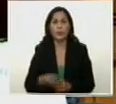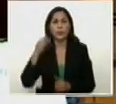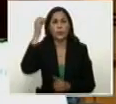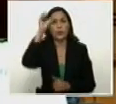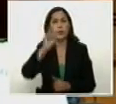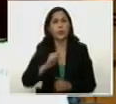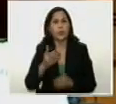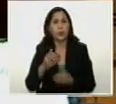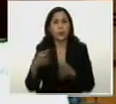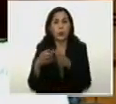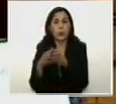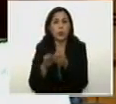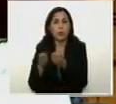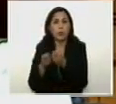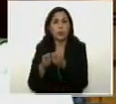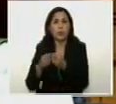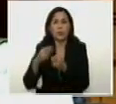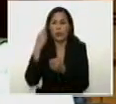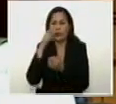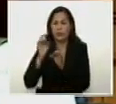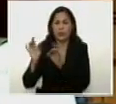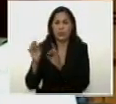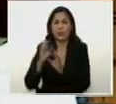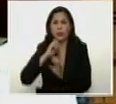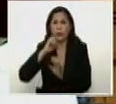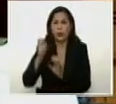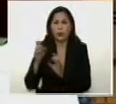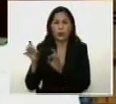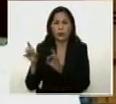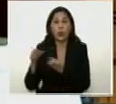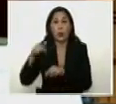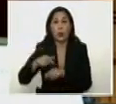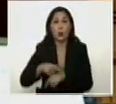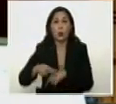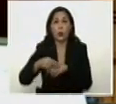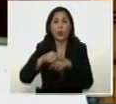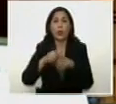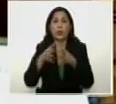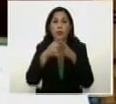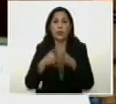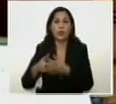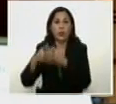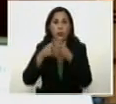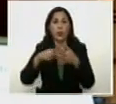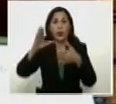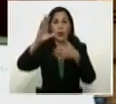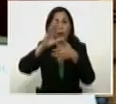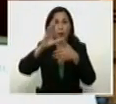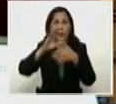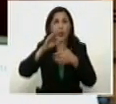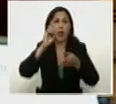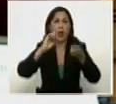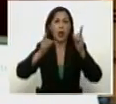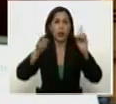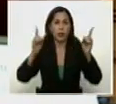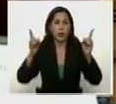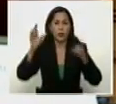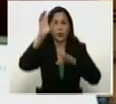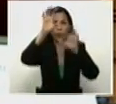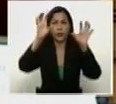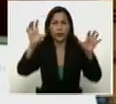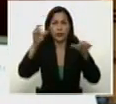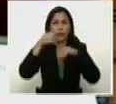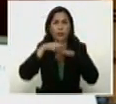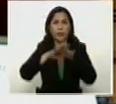Considerando que una élite fascista, racista y xenófoba que hoy gobierna en los Estados Unidos de América y algunos de los países